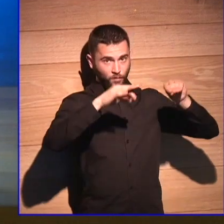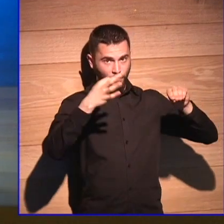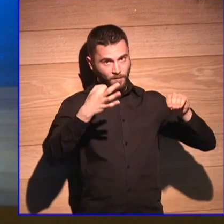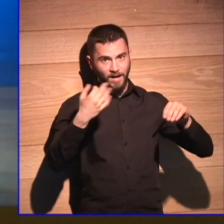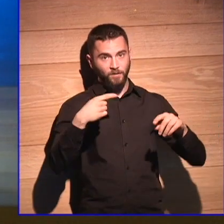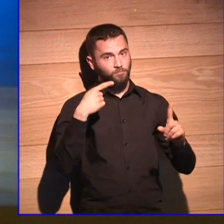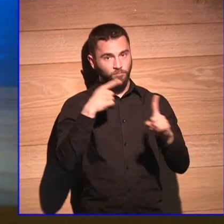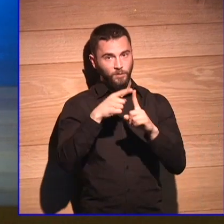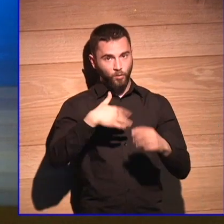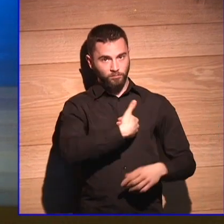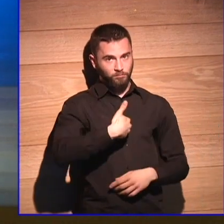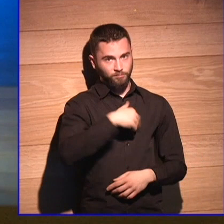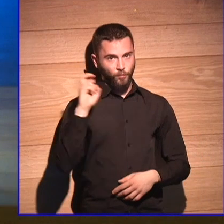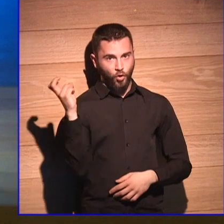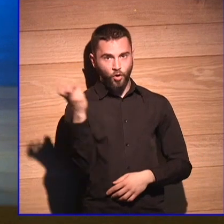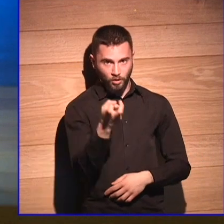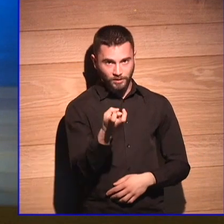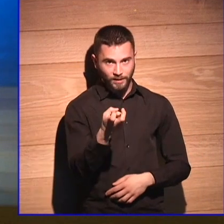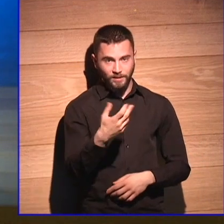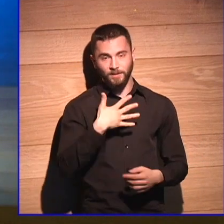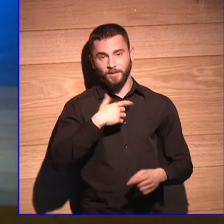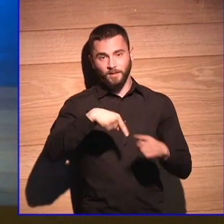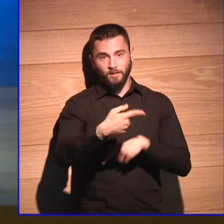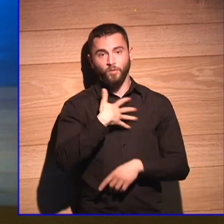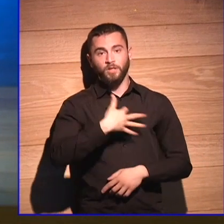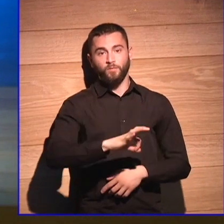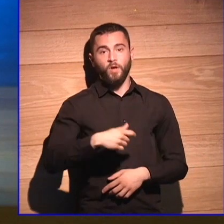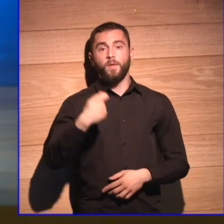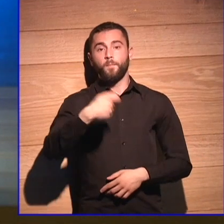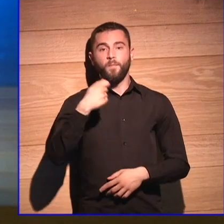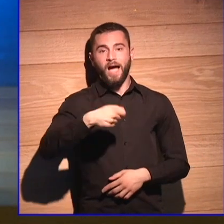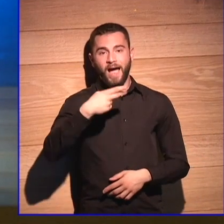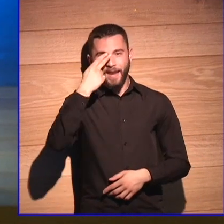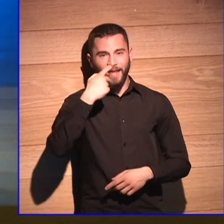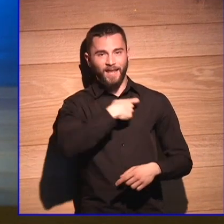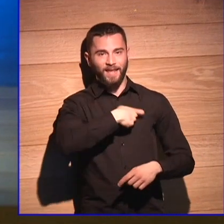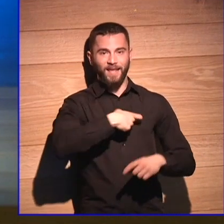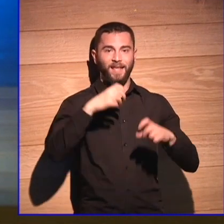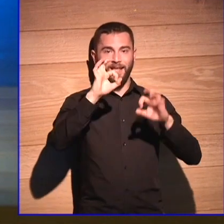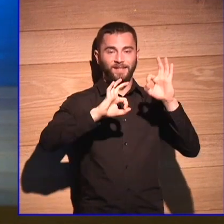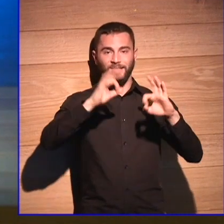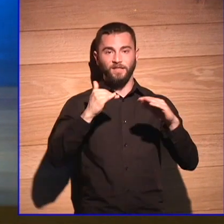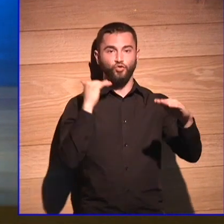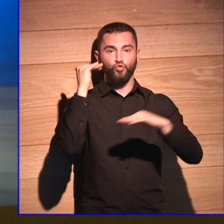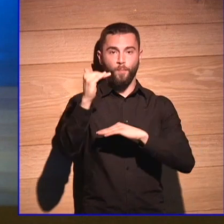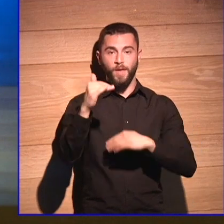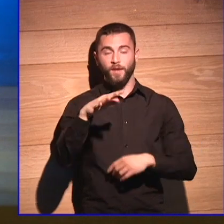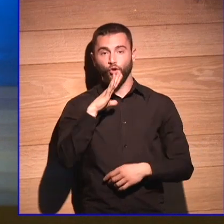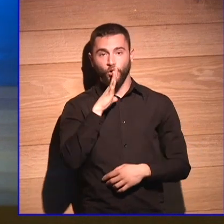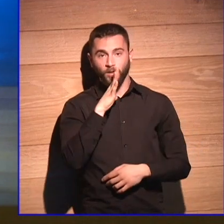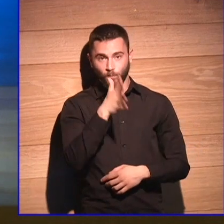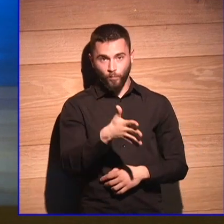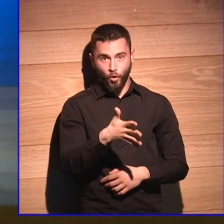tareas. Luego, a lo mejor, pues pagar unos intereses superiores por el hecho de que bueno,